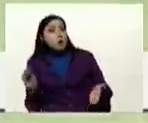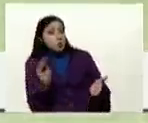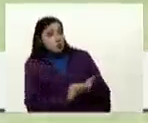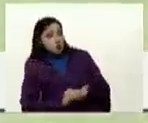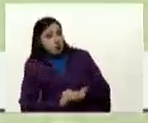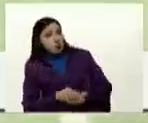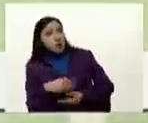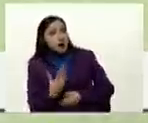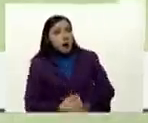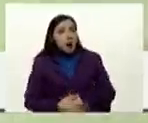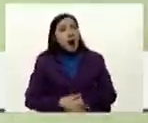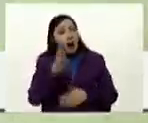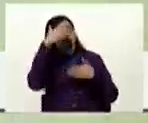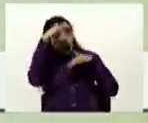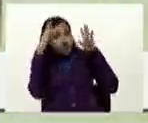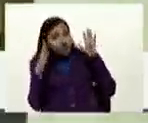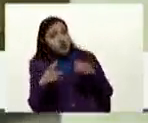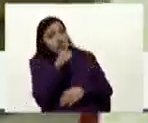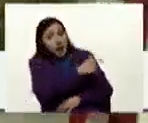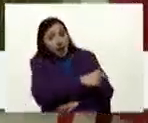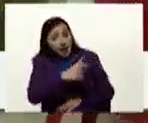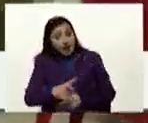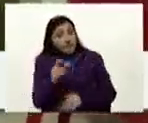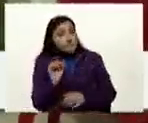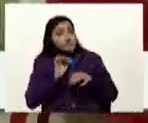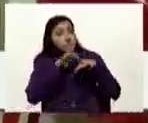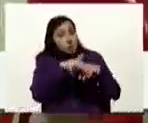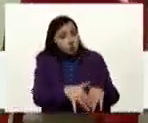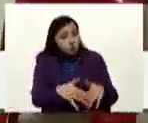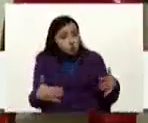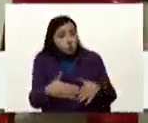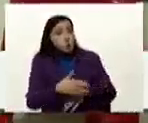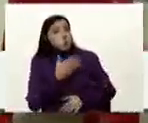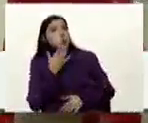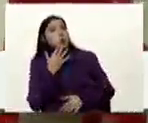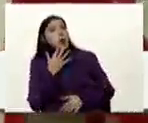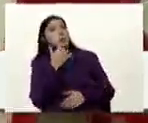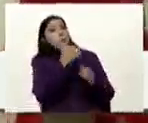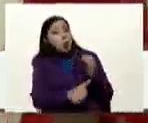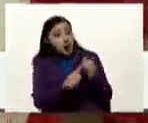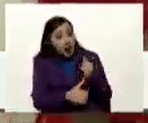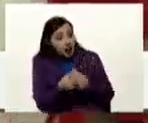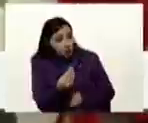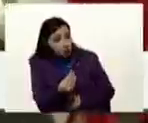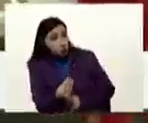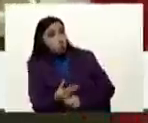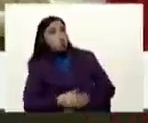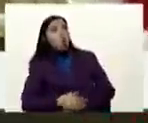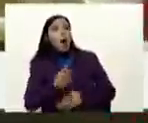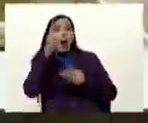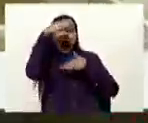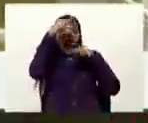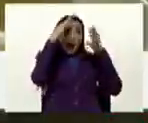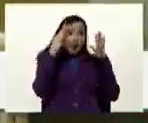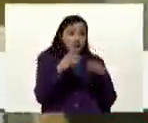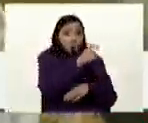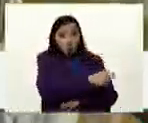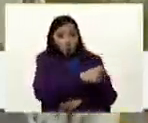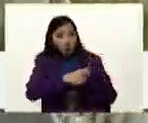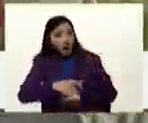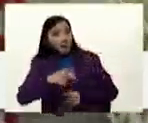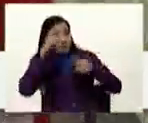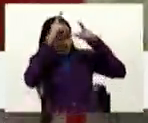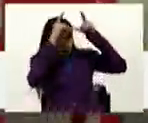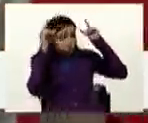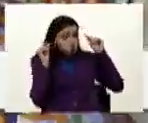donde atendemos a los pacientes que ingresan con diarreas y aquí son atendidos por nuestro personal de